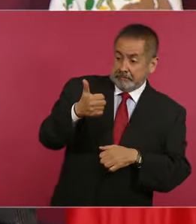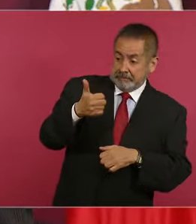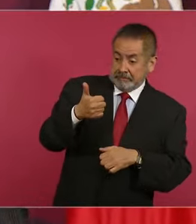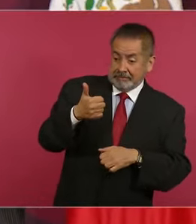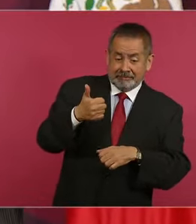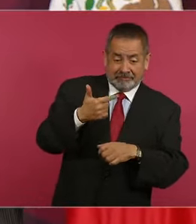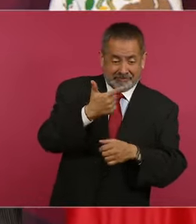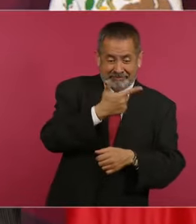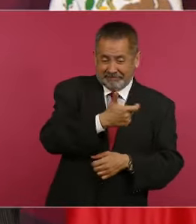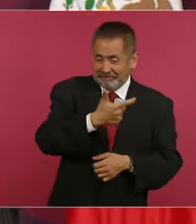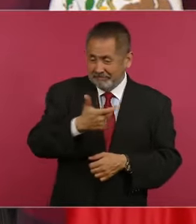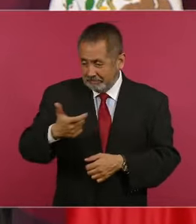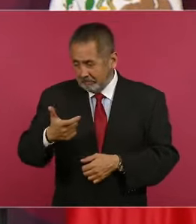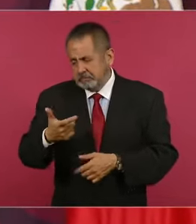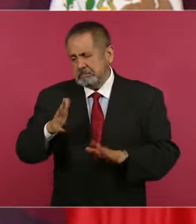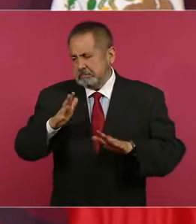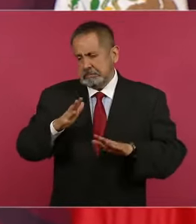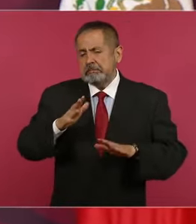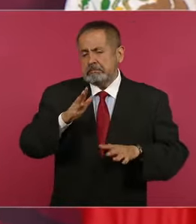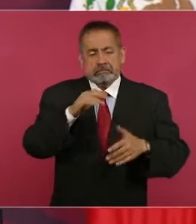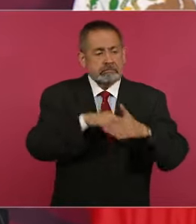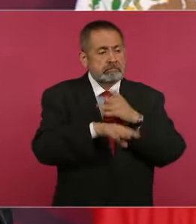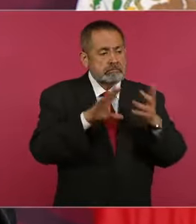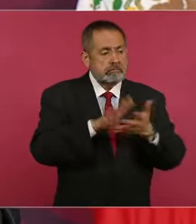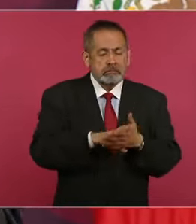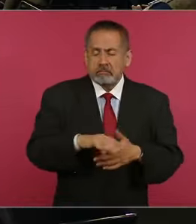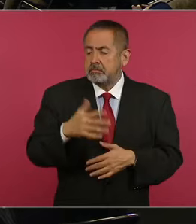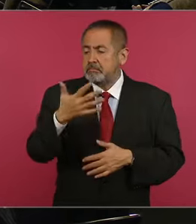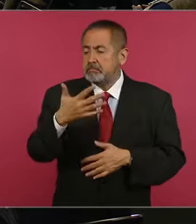obtener su libertad o llevar su